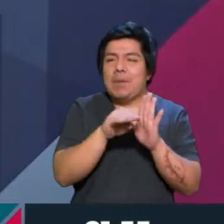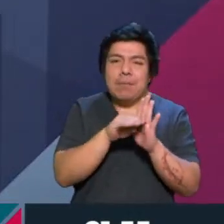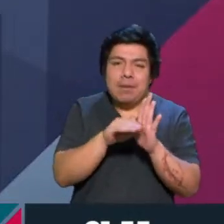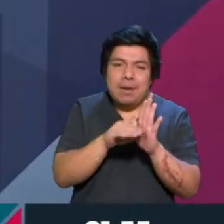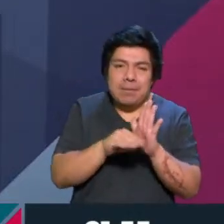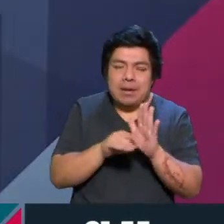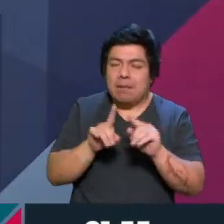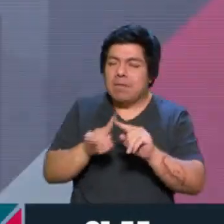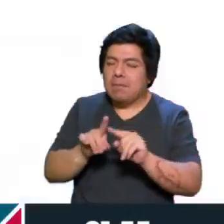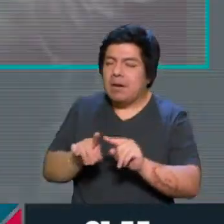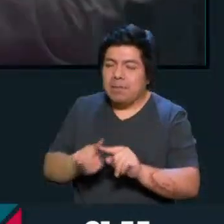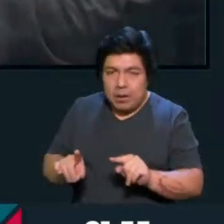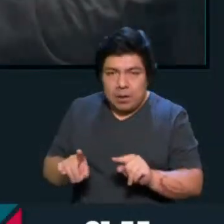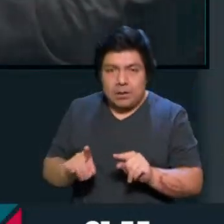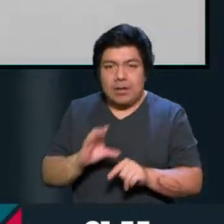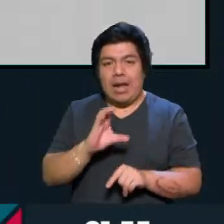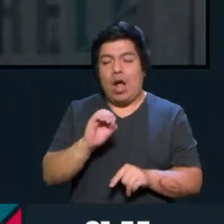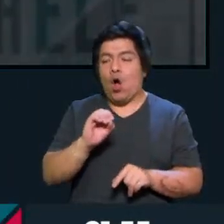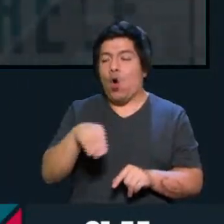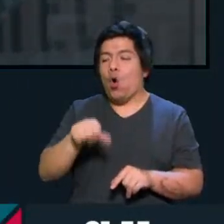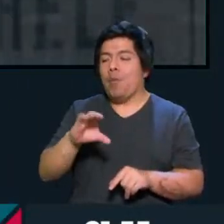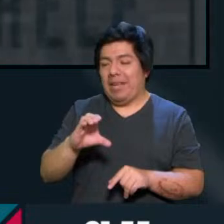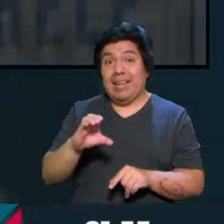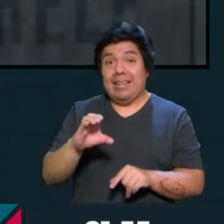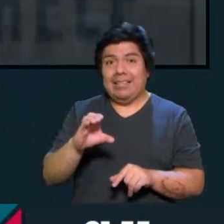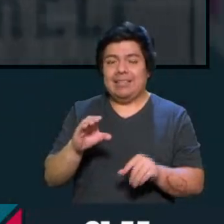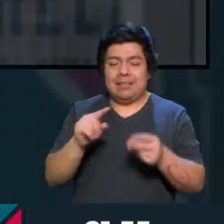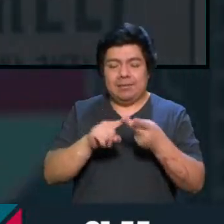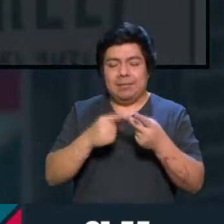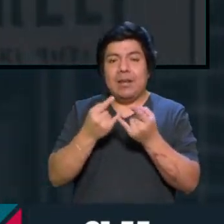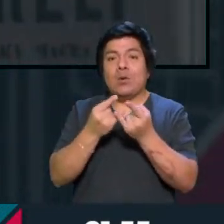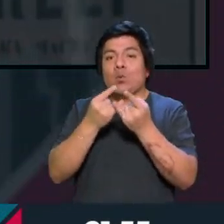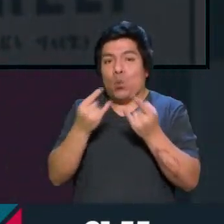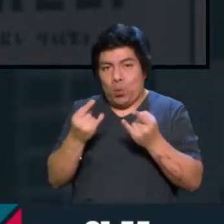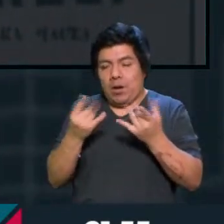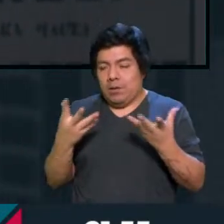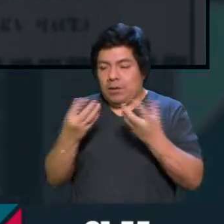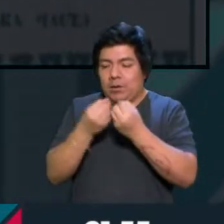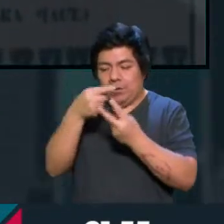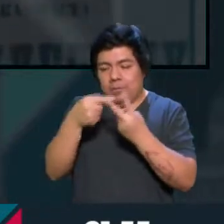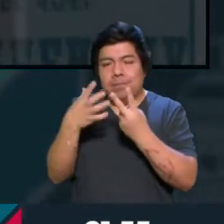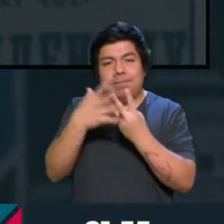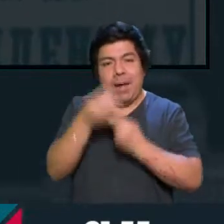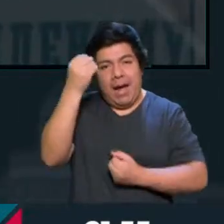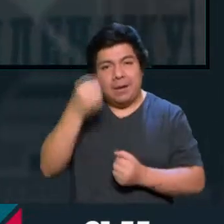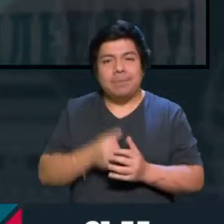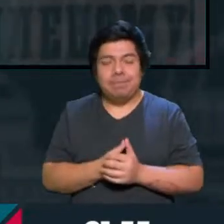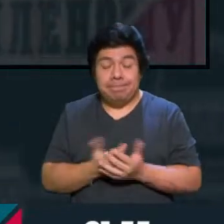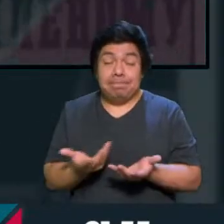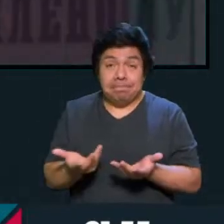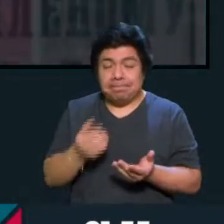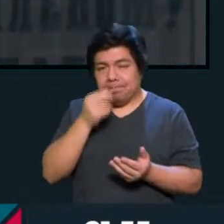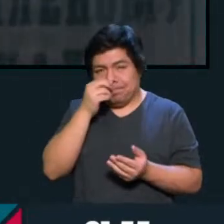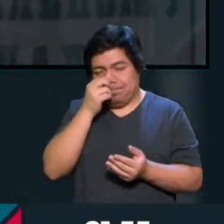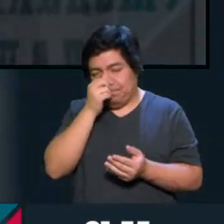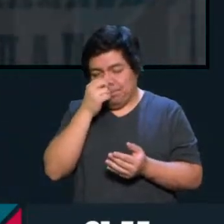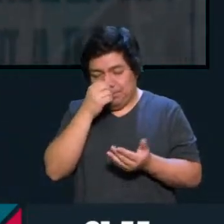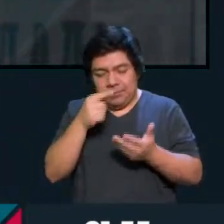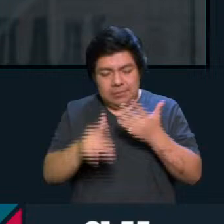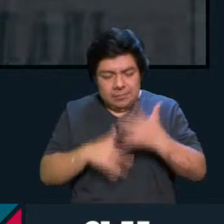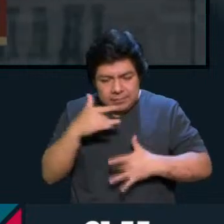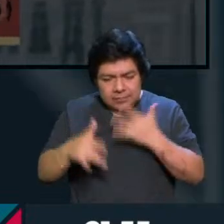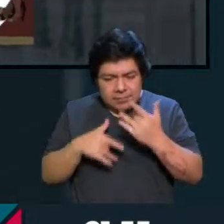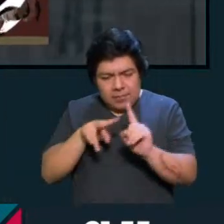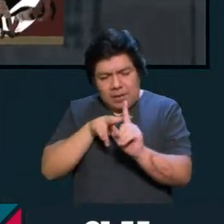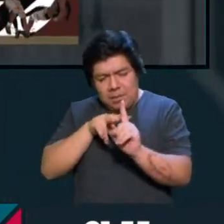elementos propiamente del cómic, como lo conocemos, con la historia de la novela, ¿no? Entonces te ofrece una perspectiva